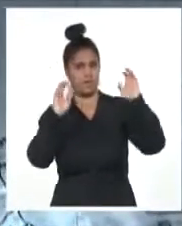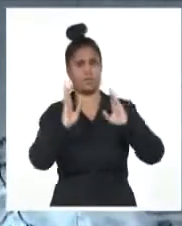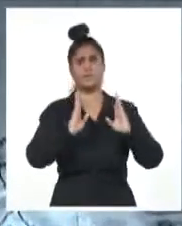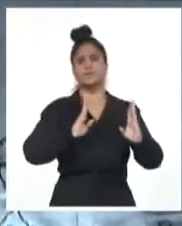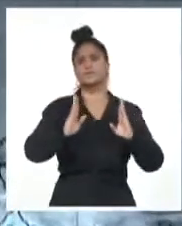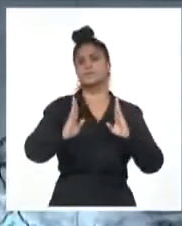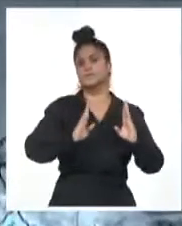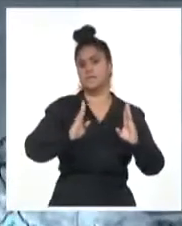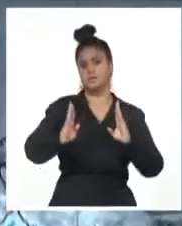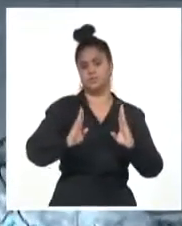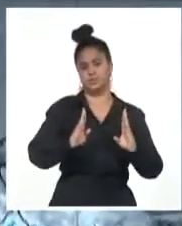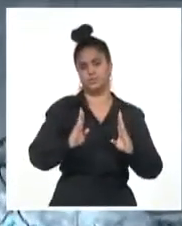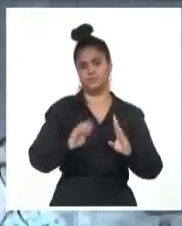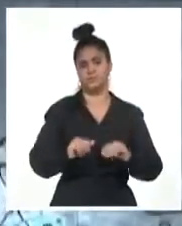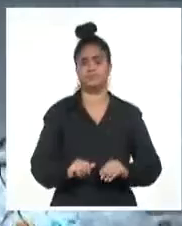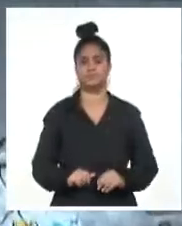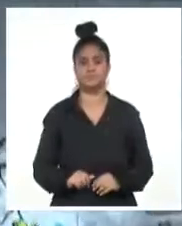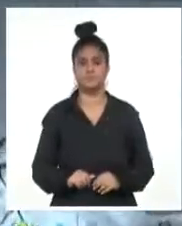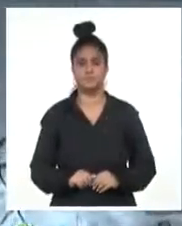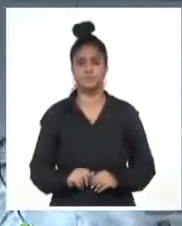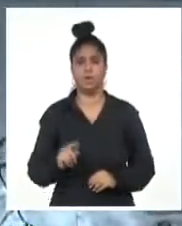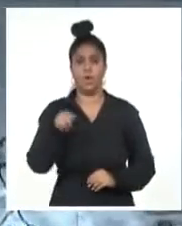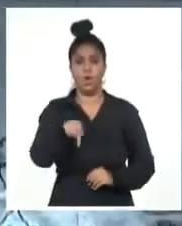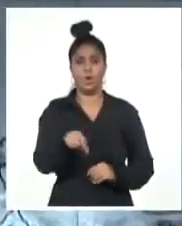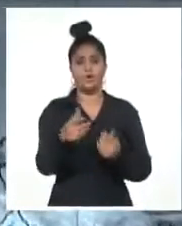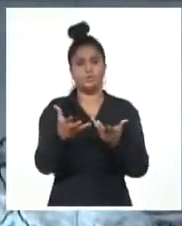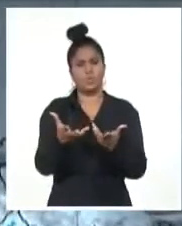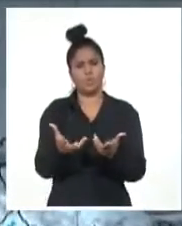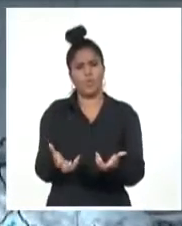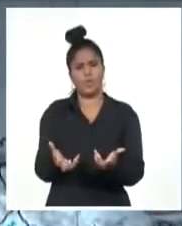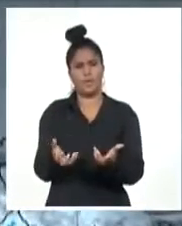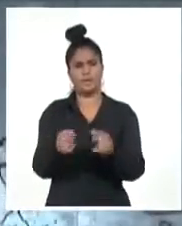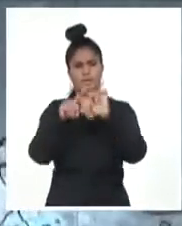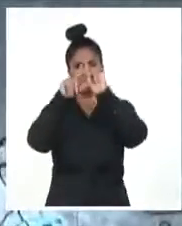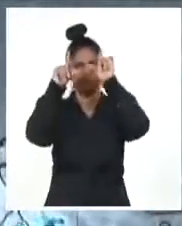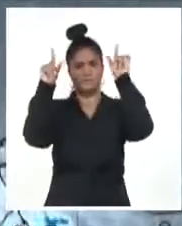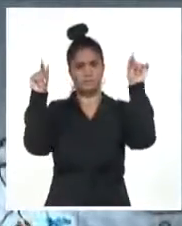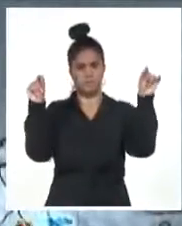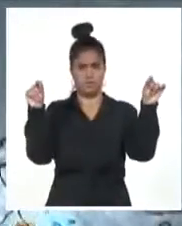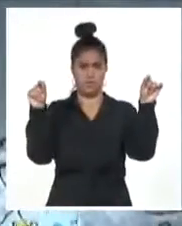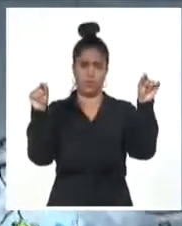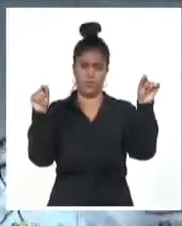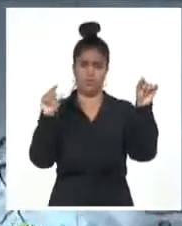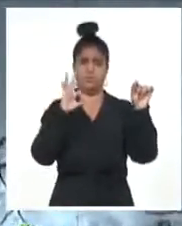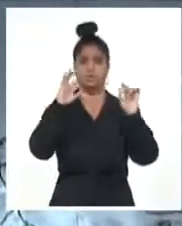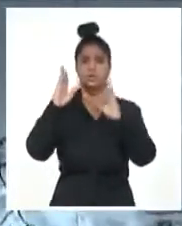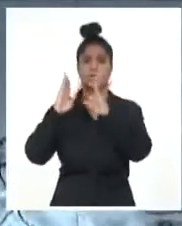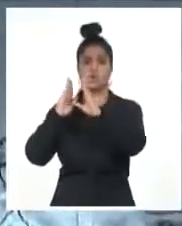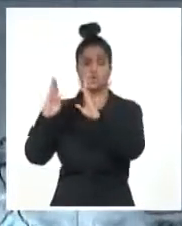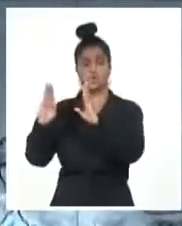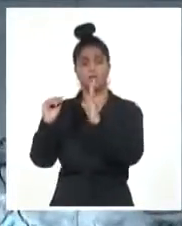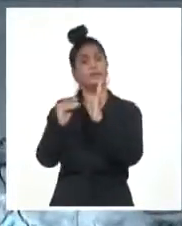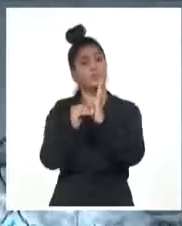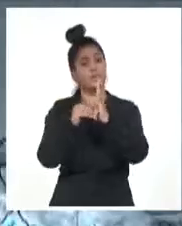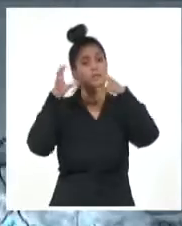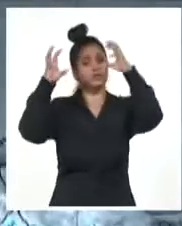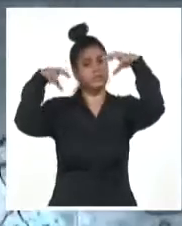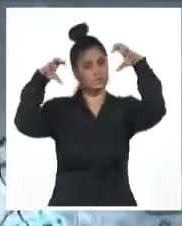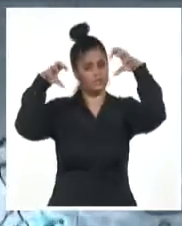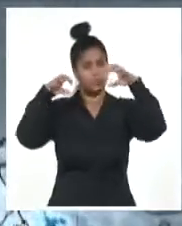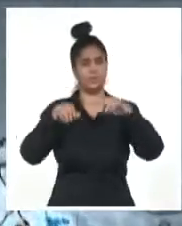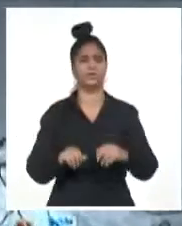localidades del sur de la región central. Hoy se incrementa la humedad en esta área y también en zonas de la costa norte de la región occidental, donde en la tarde estarán